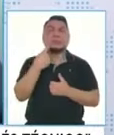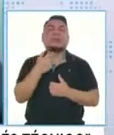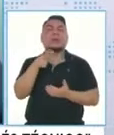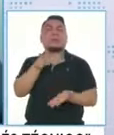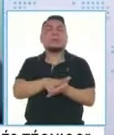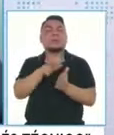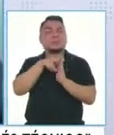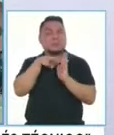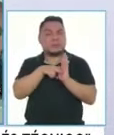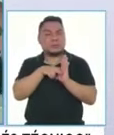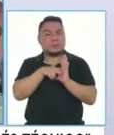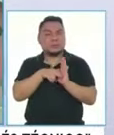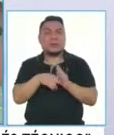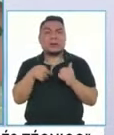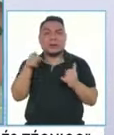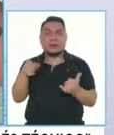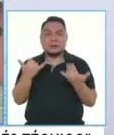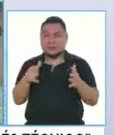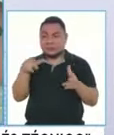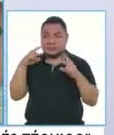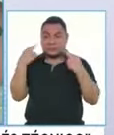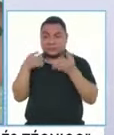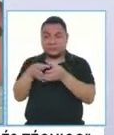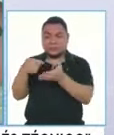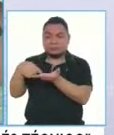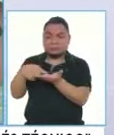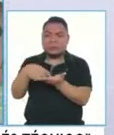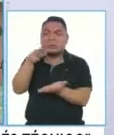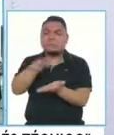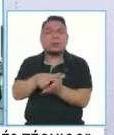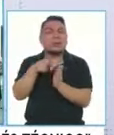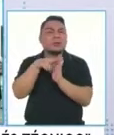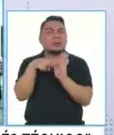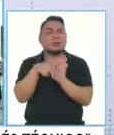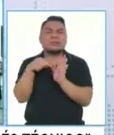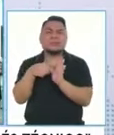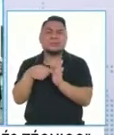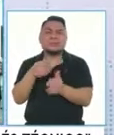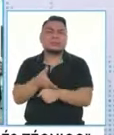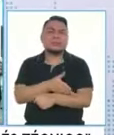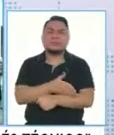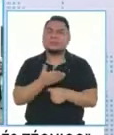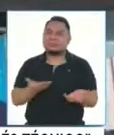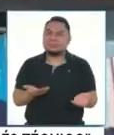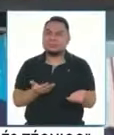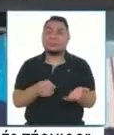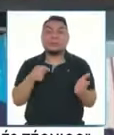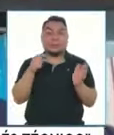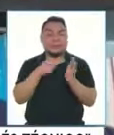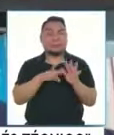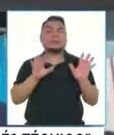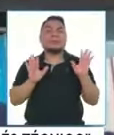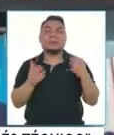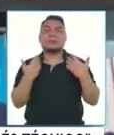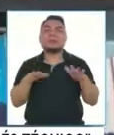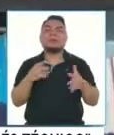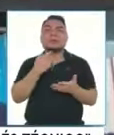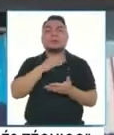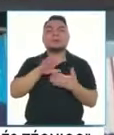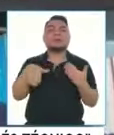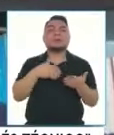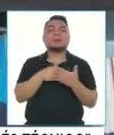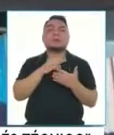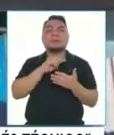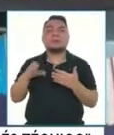reglamento. O sea, y hasta el momento se ha aprobado un anteproyecto de reglamento. felizmente, se ha quitado el examen